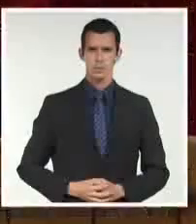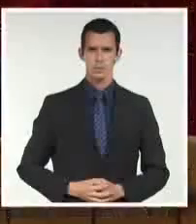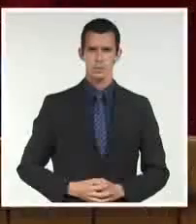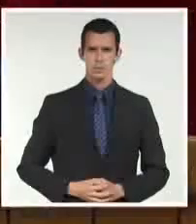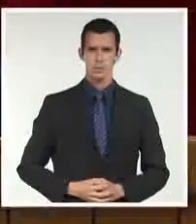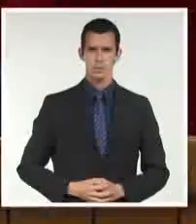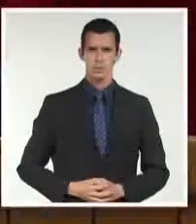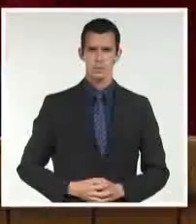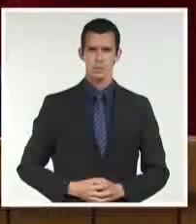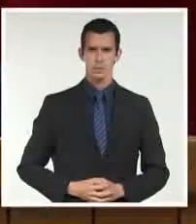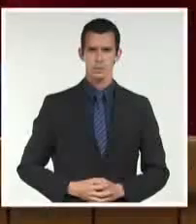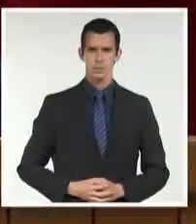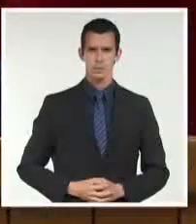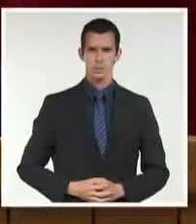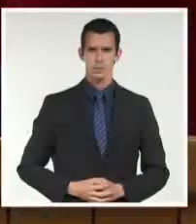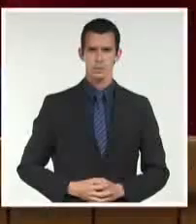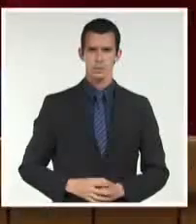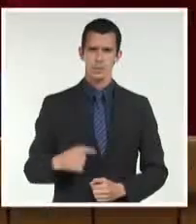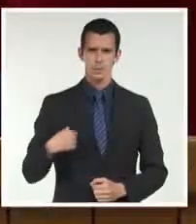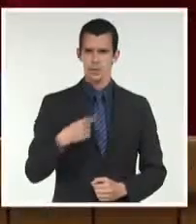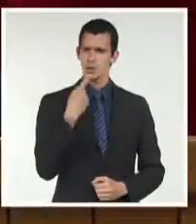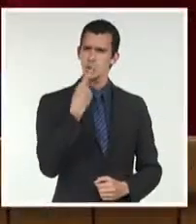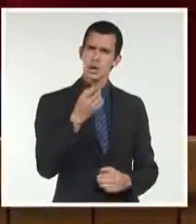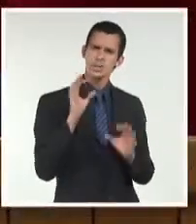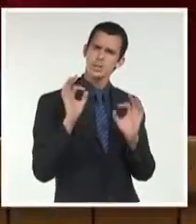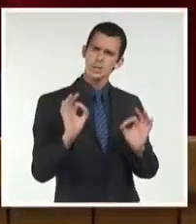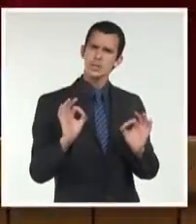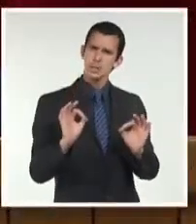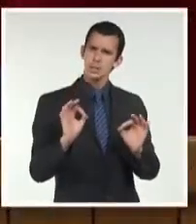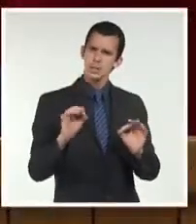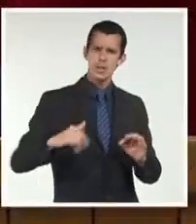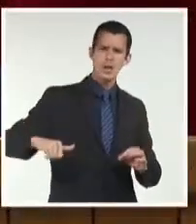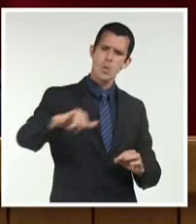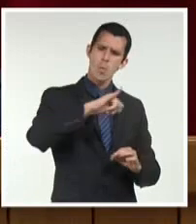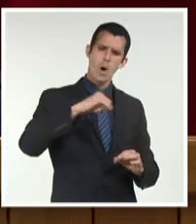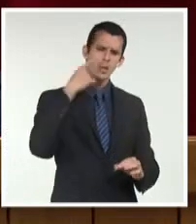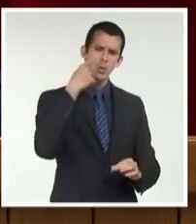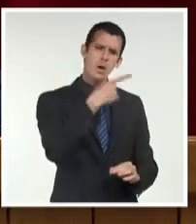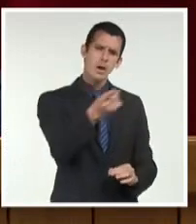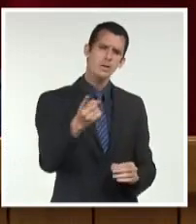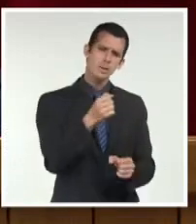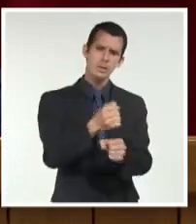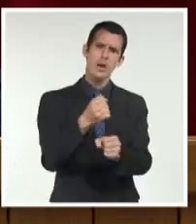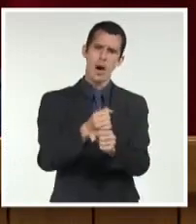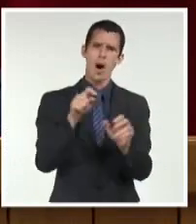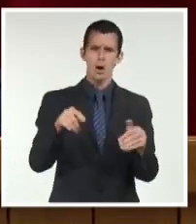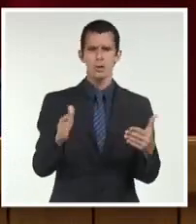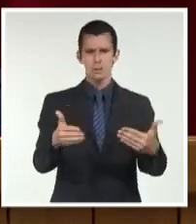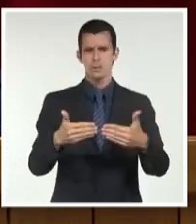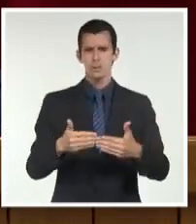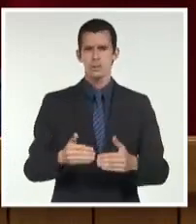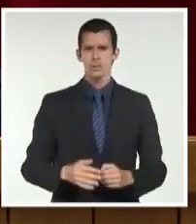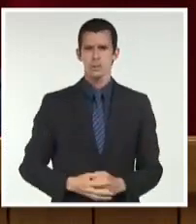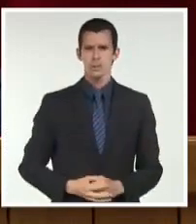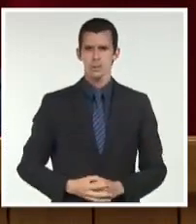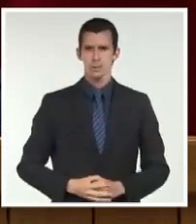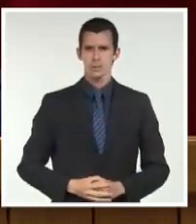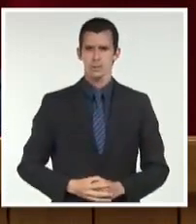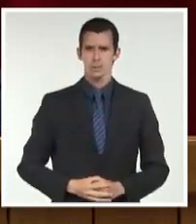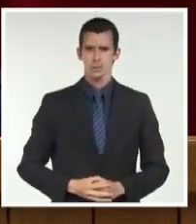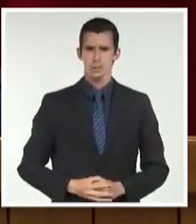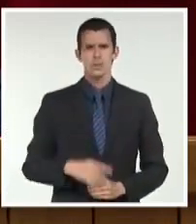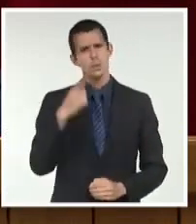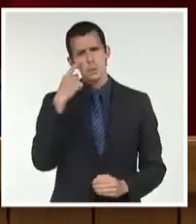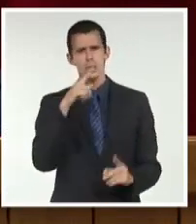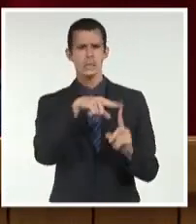Estas afirmaciones lo confirman las sesiones de esta Asamblea que hoy clausuramos. No solo porque por lo que discutimos